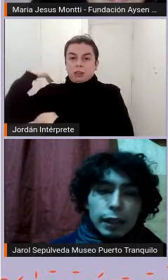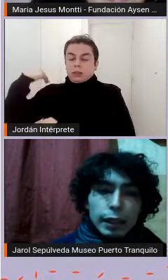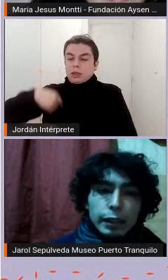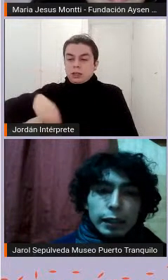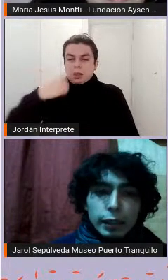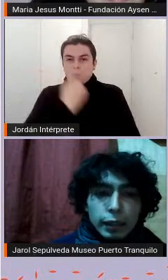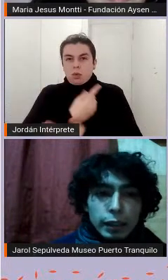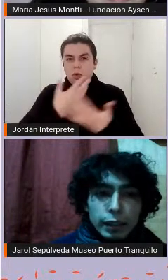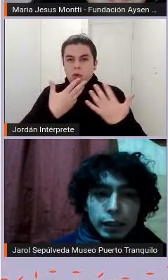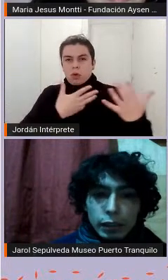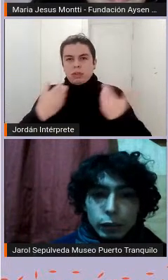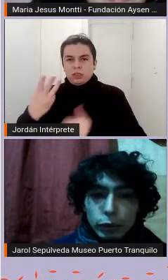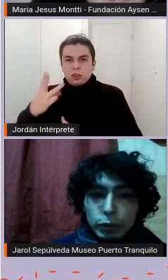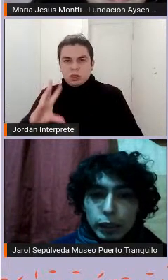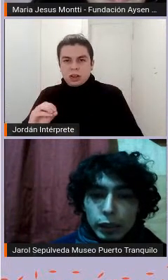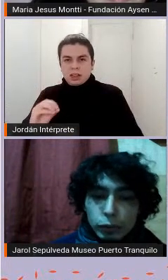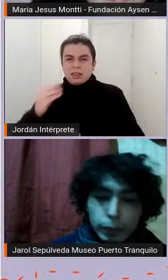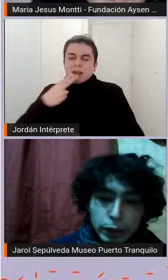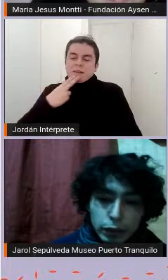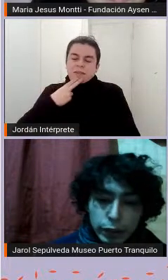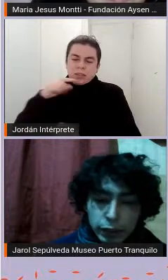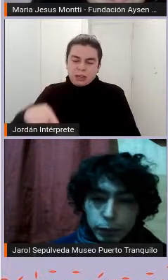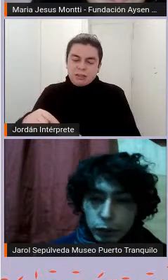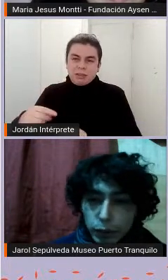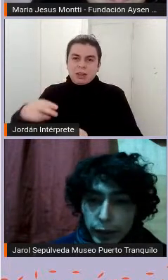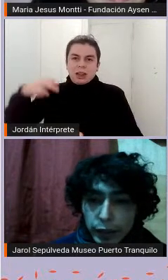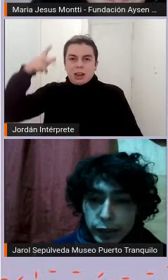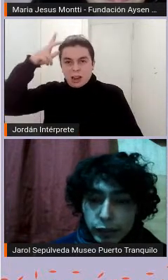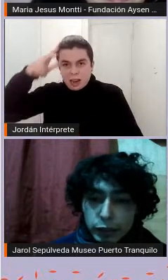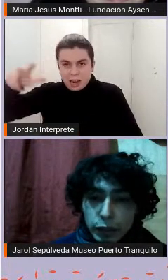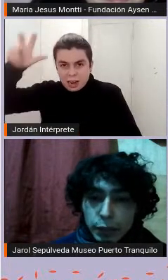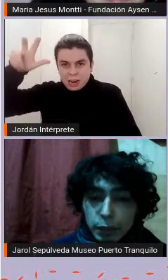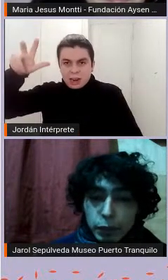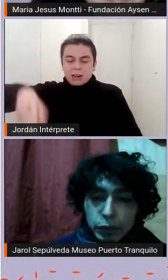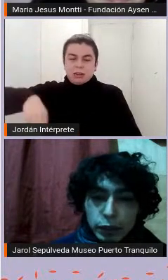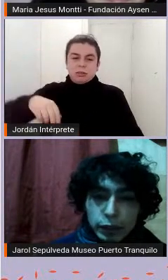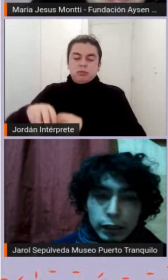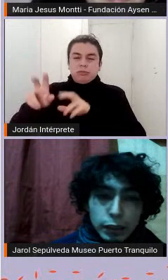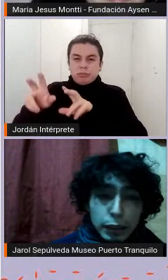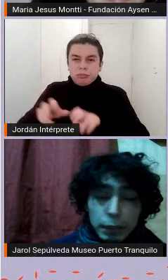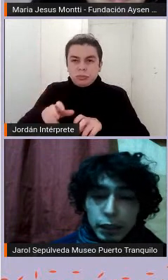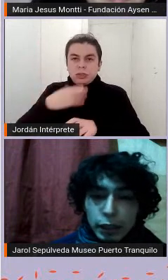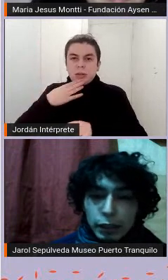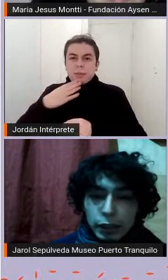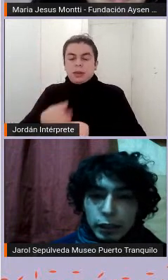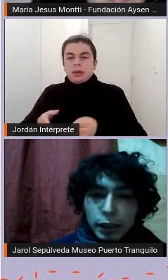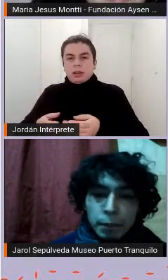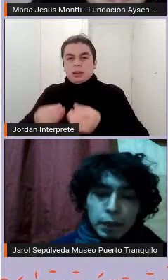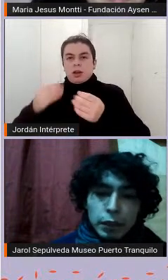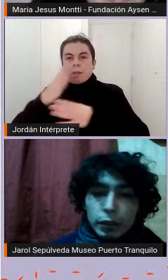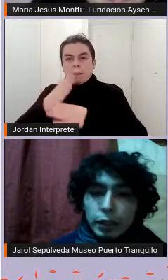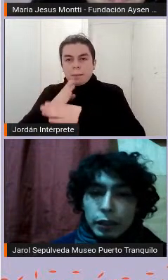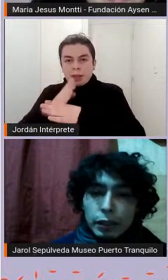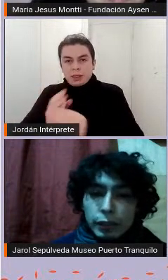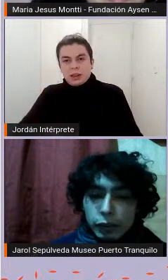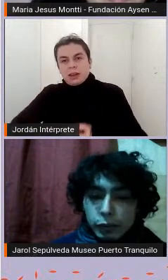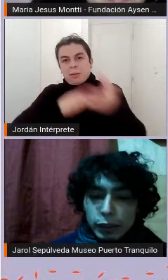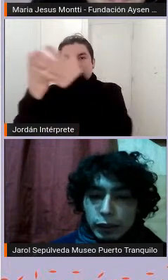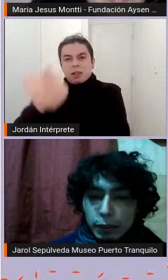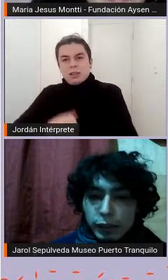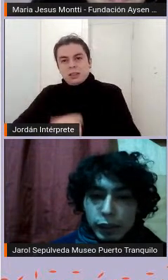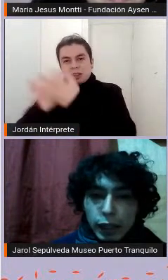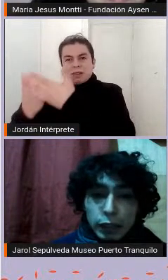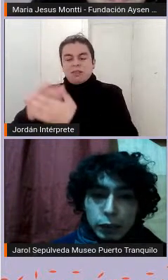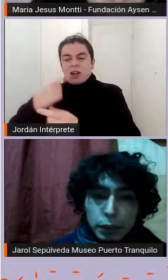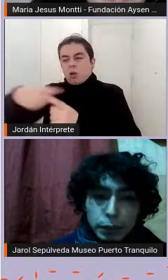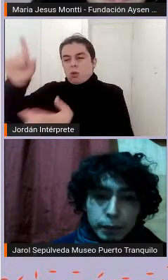principalmente de la ganadería, de la agricultura, en su momento exportó madera, ¿cierto?, a Puerto Cristal, que era una mina que había ahí, y hoy en día se sustenta